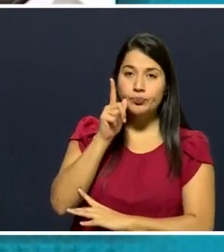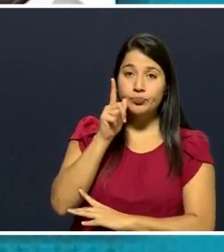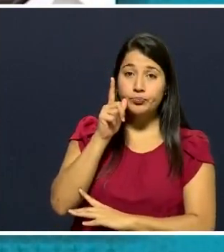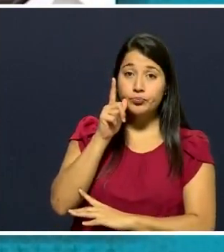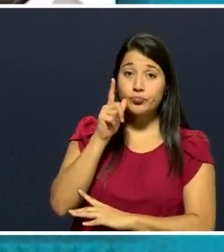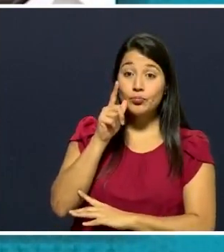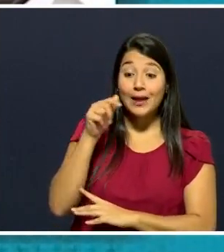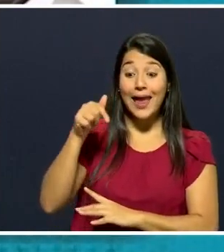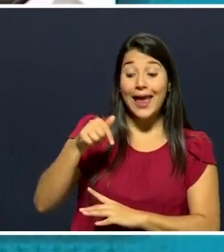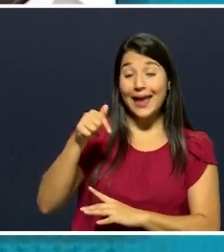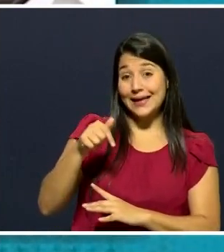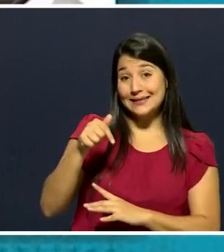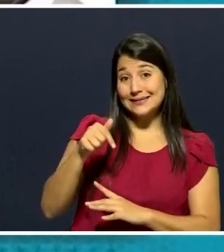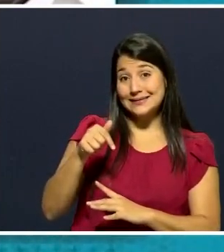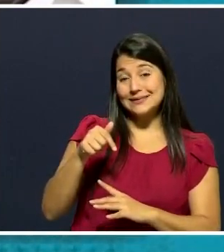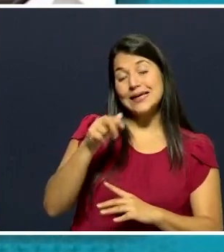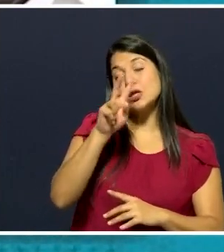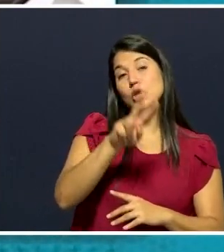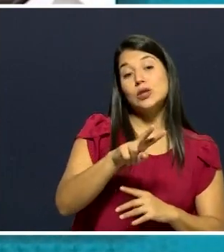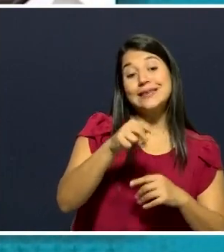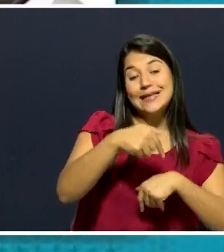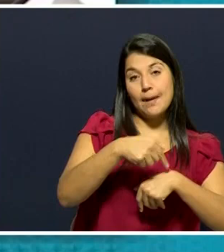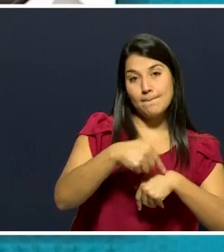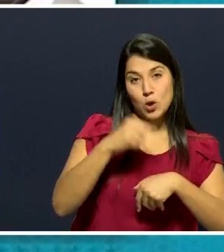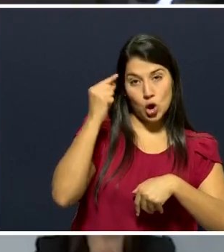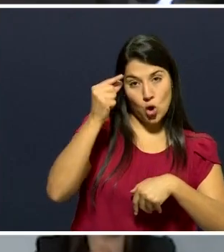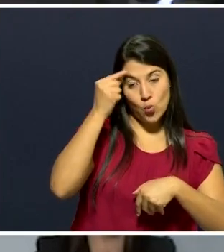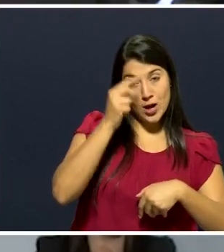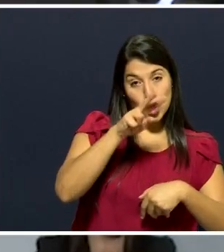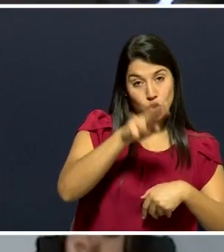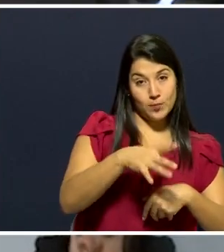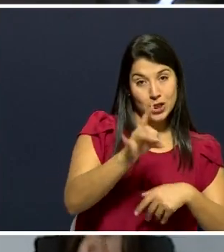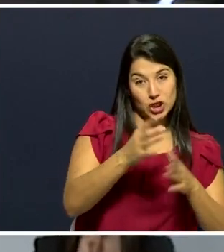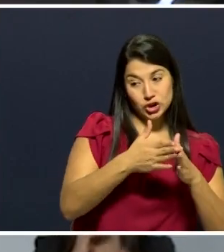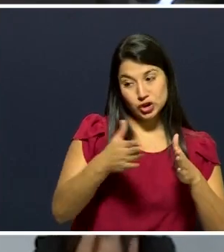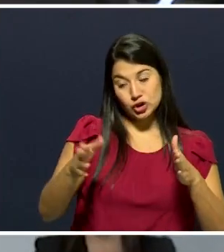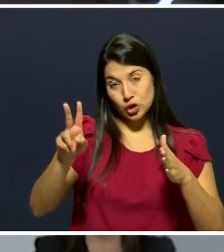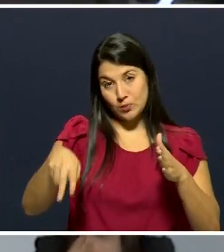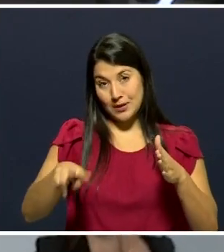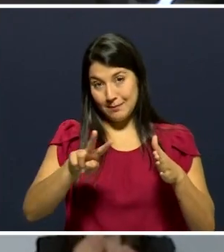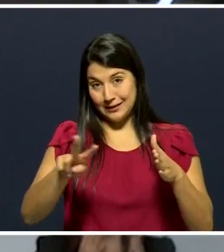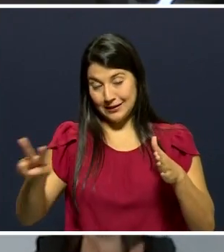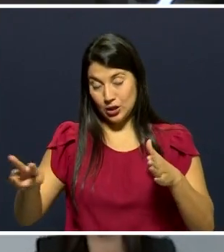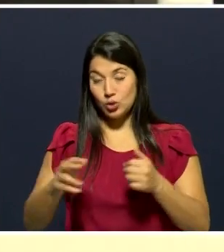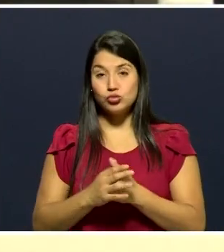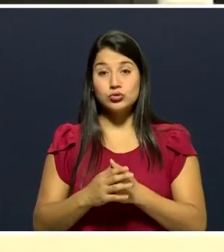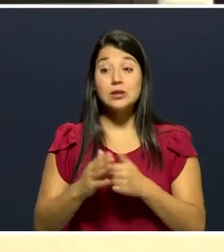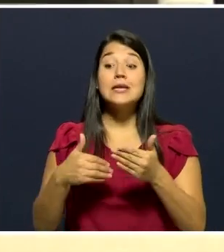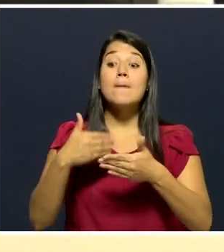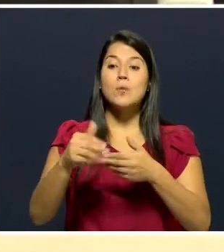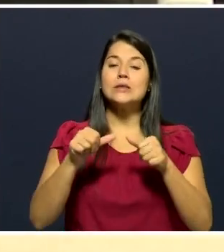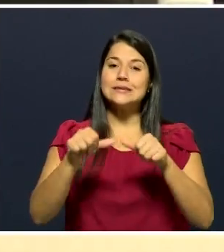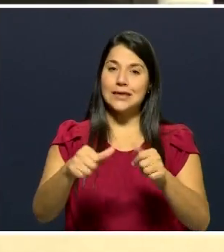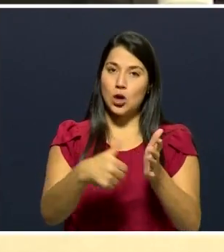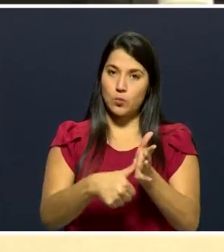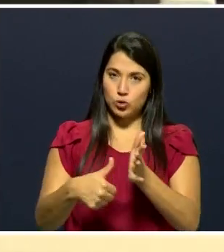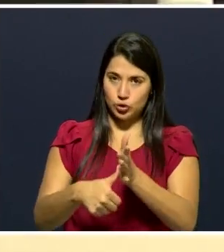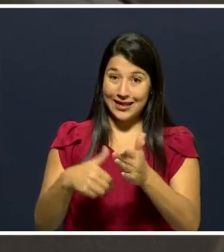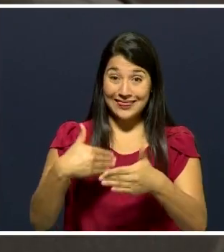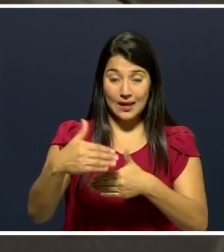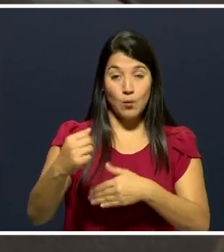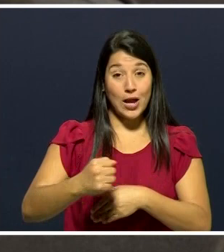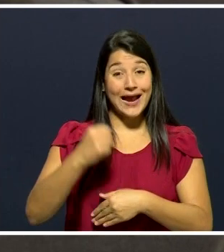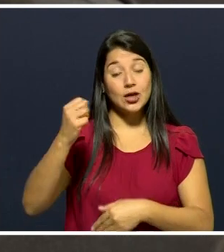este periodo legislativo de 2018-2022. Posteriormente, las votaciones continuaron y José Luis